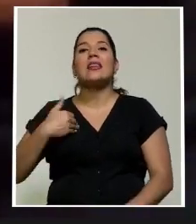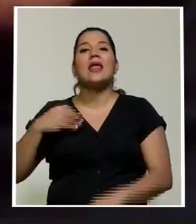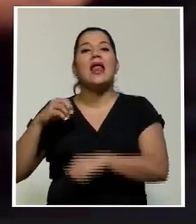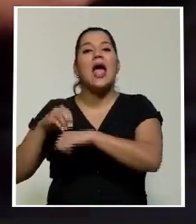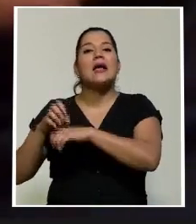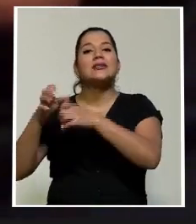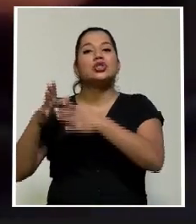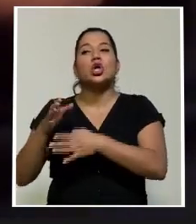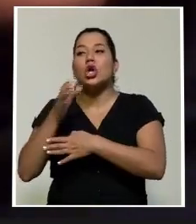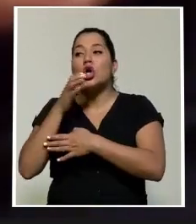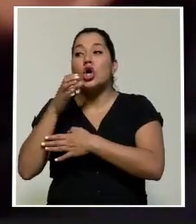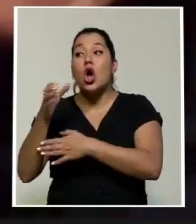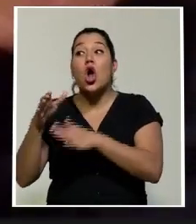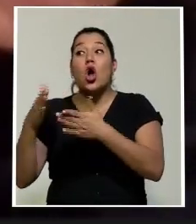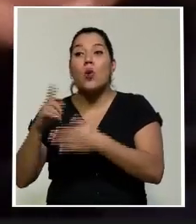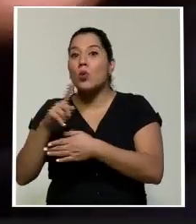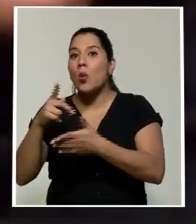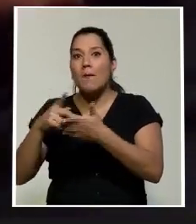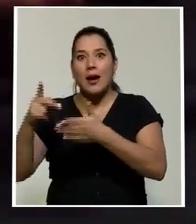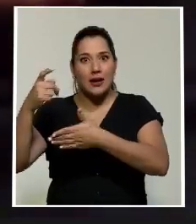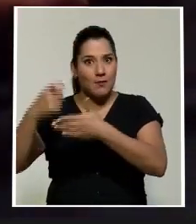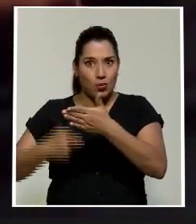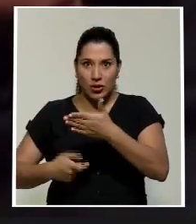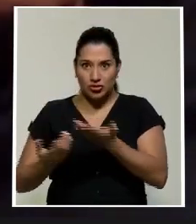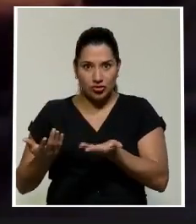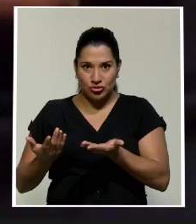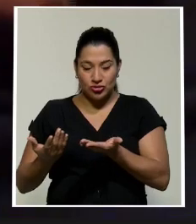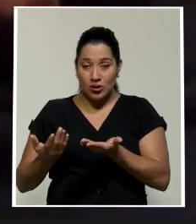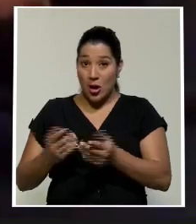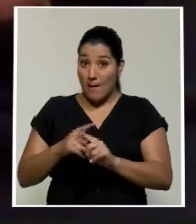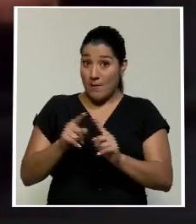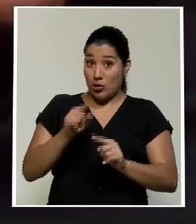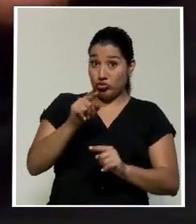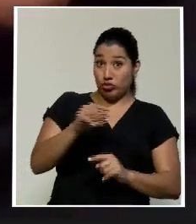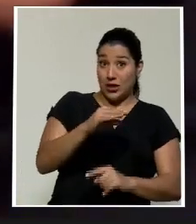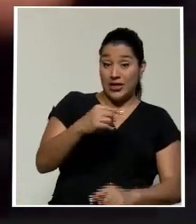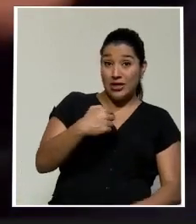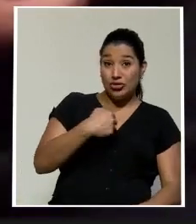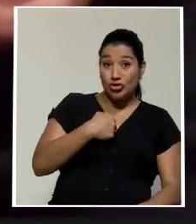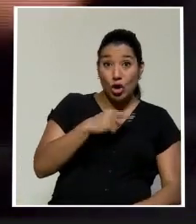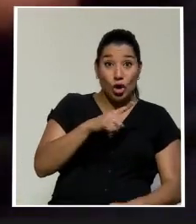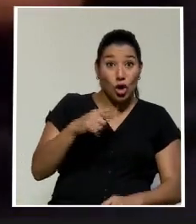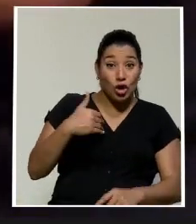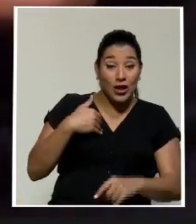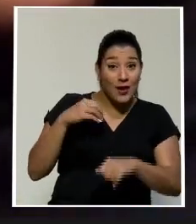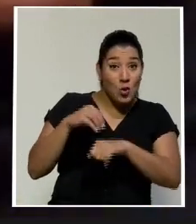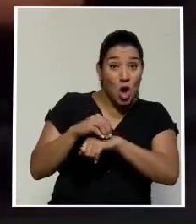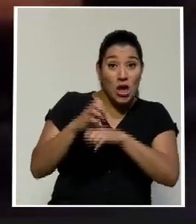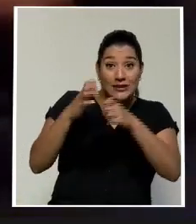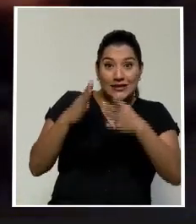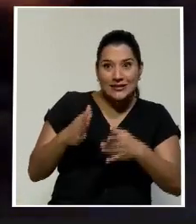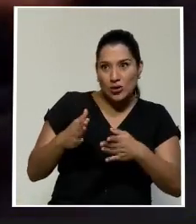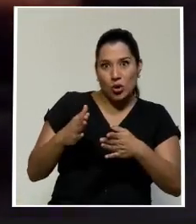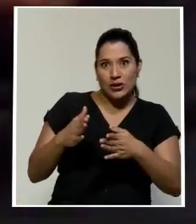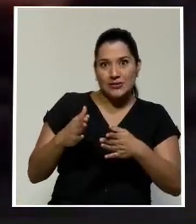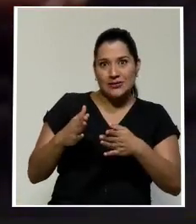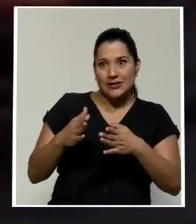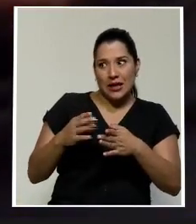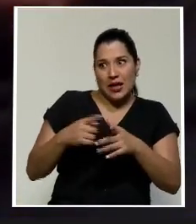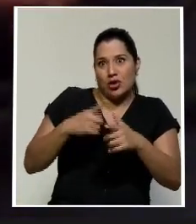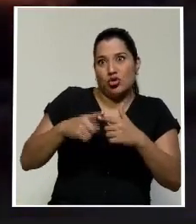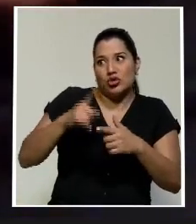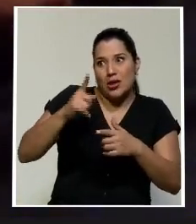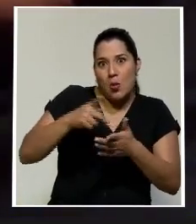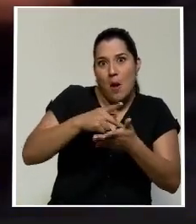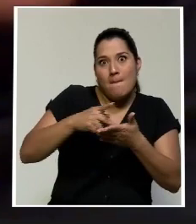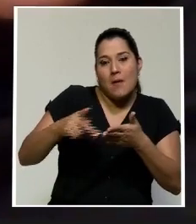tú y yo y las personas normales no tienen ni asesores, ni banqueros, ni nada de eso, y le pagan